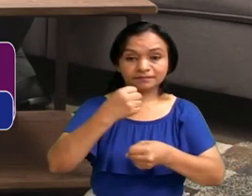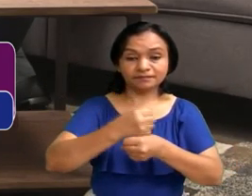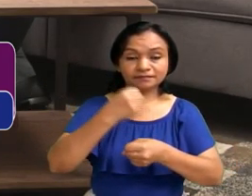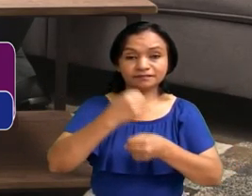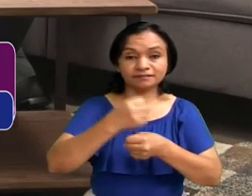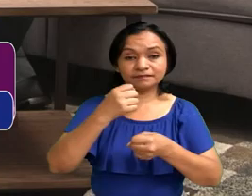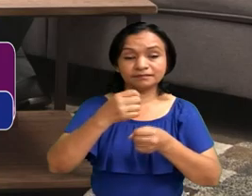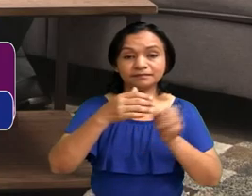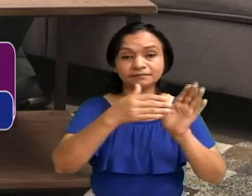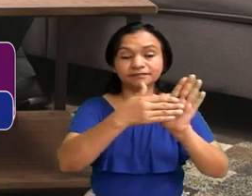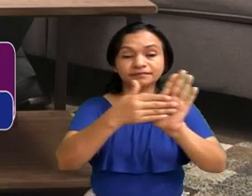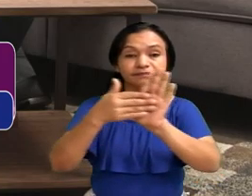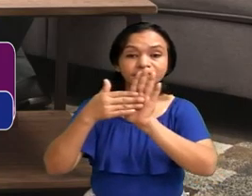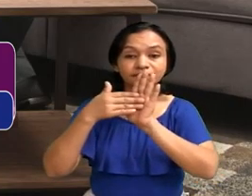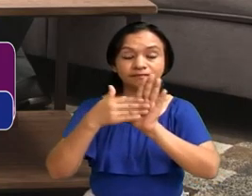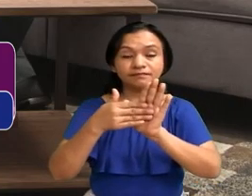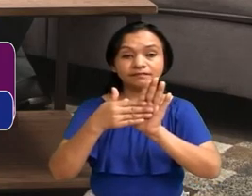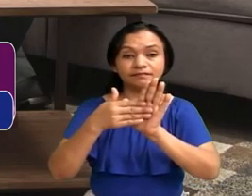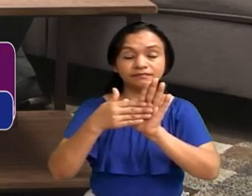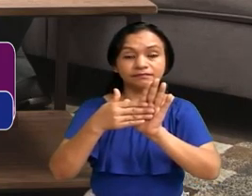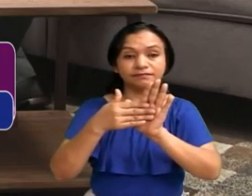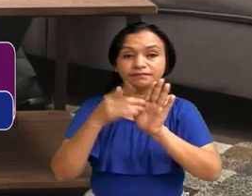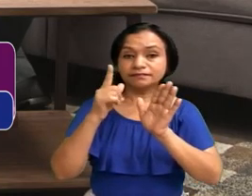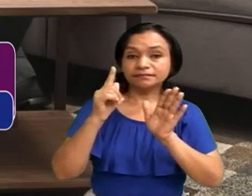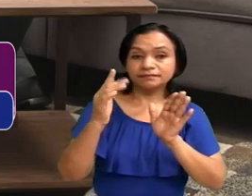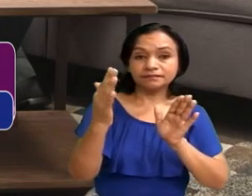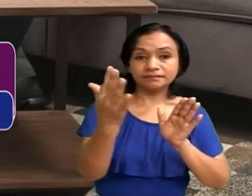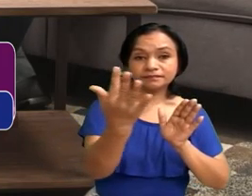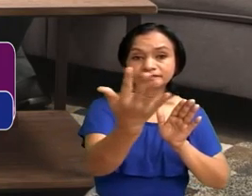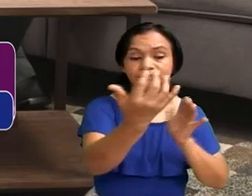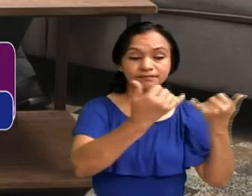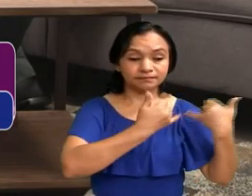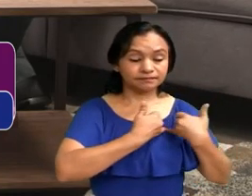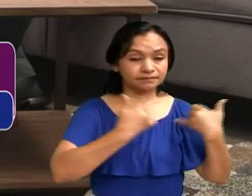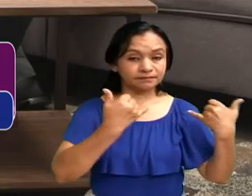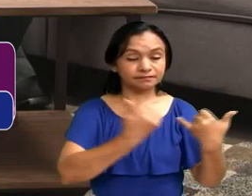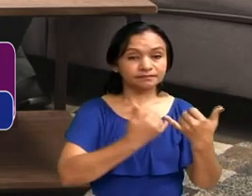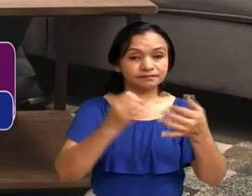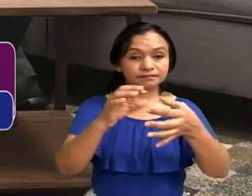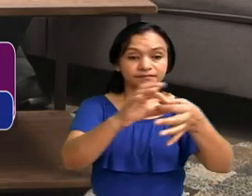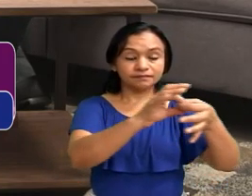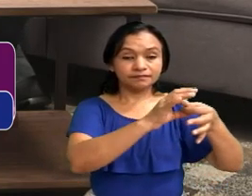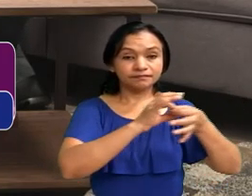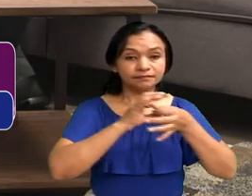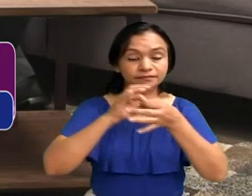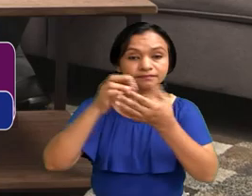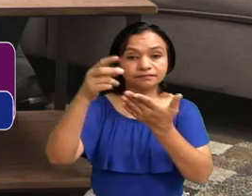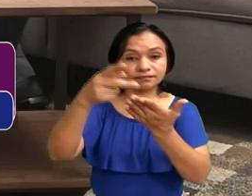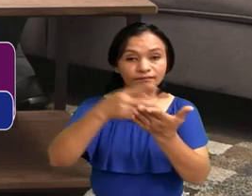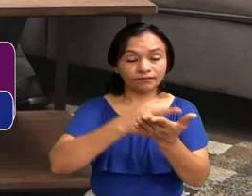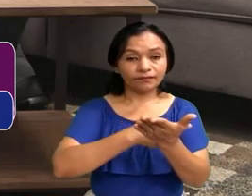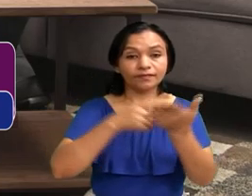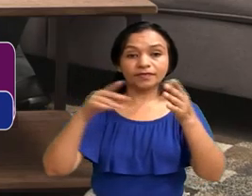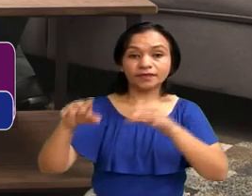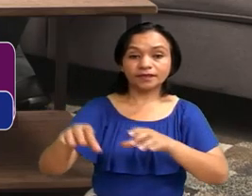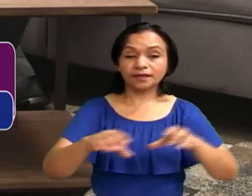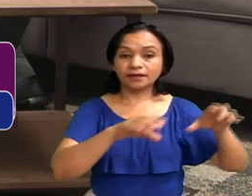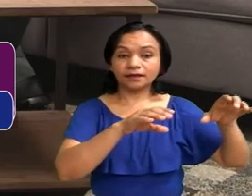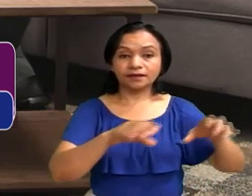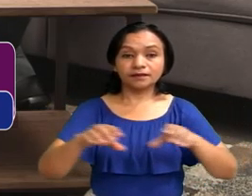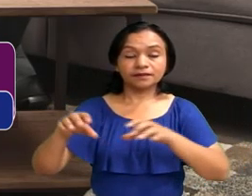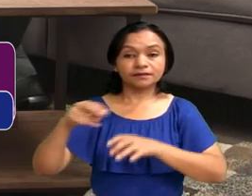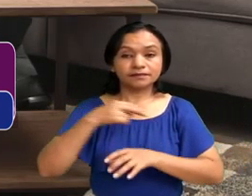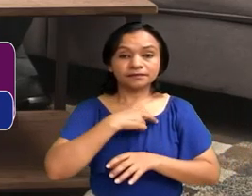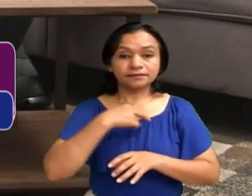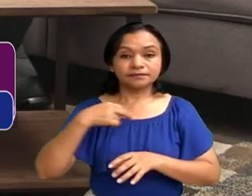nuestro modelo, que es todos los actores que se involucran en un proyecto o una actividad, hace